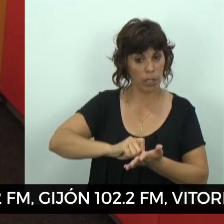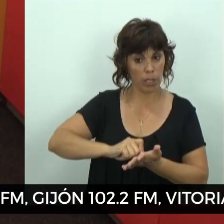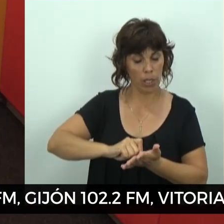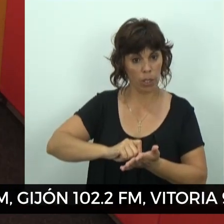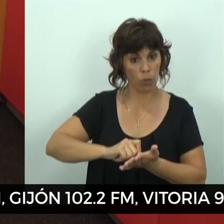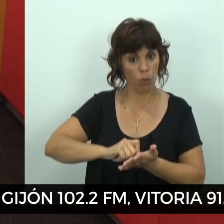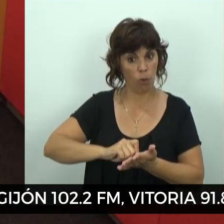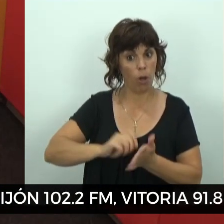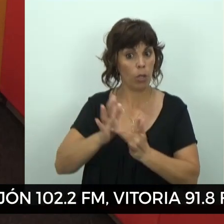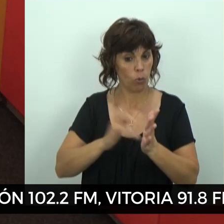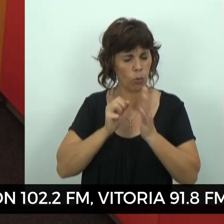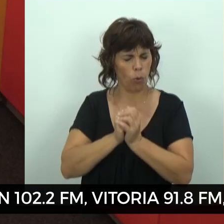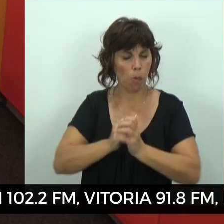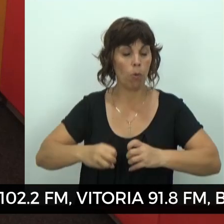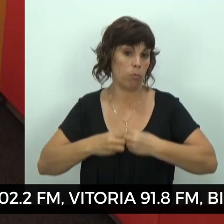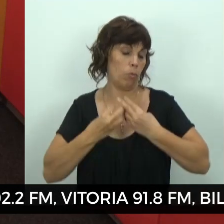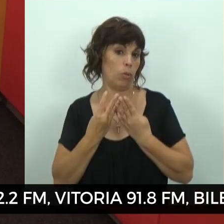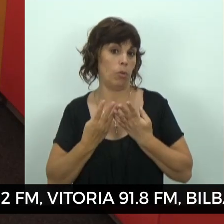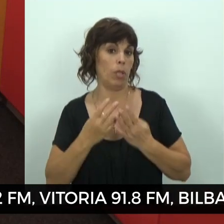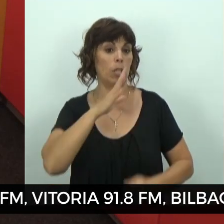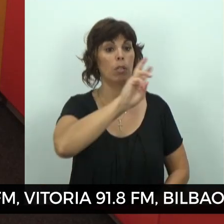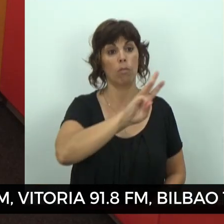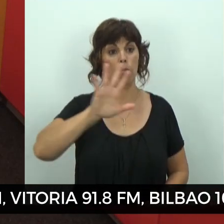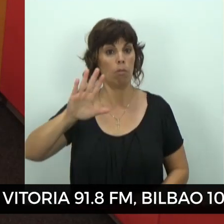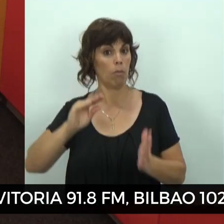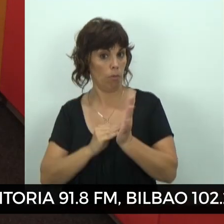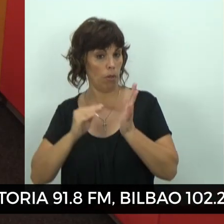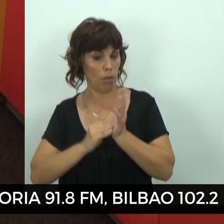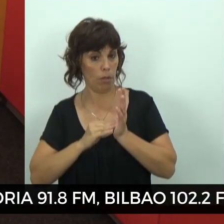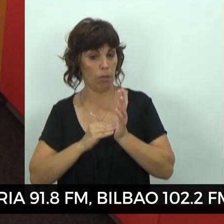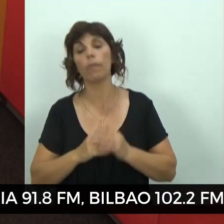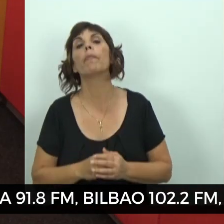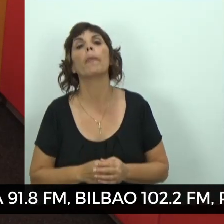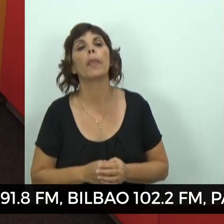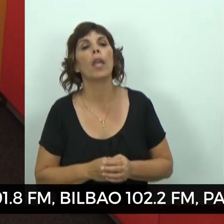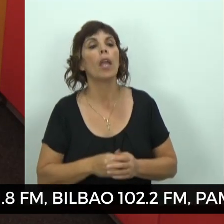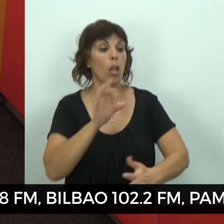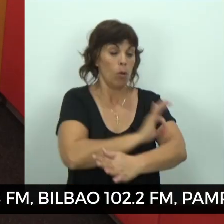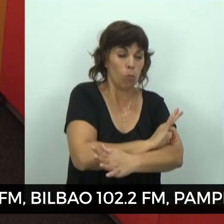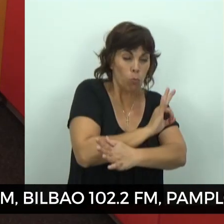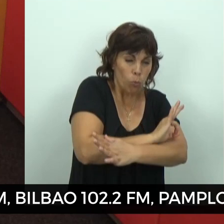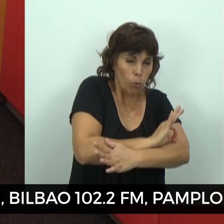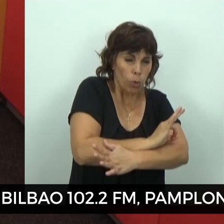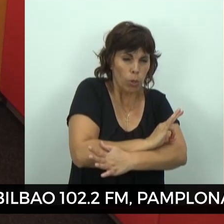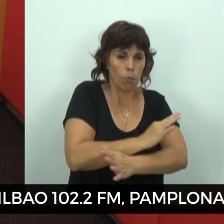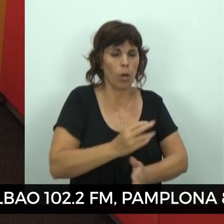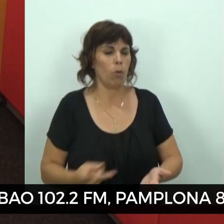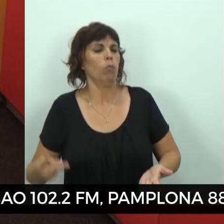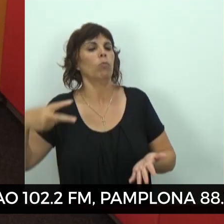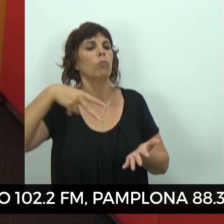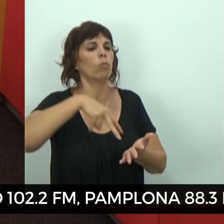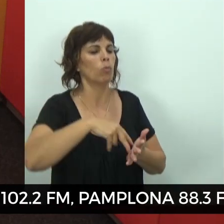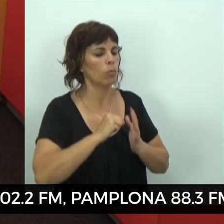la noche un día, Lucas 6:12. Él se levantaba muy temprano a